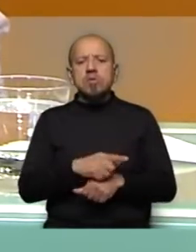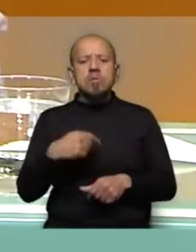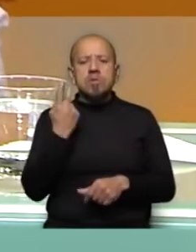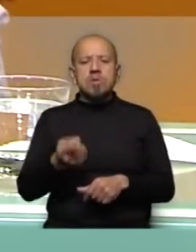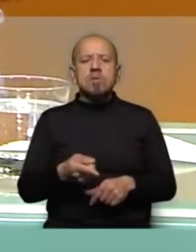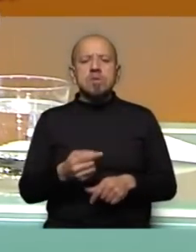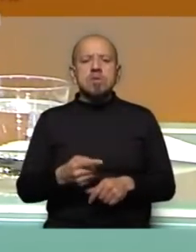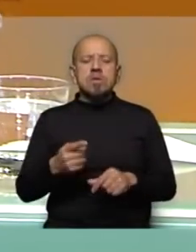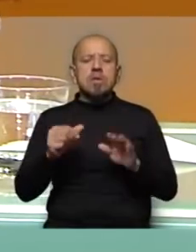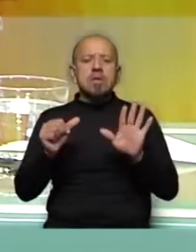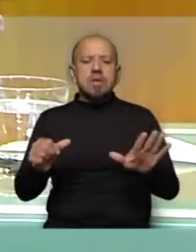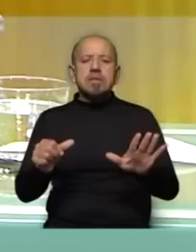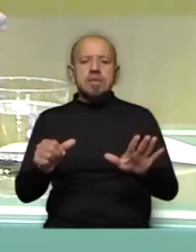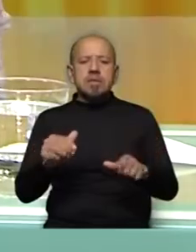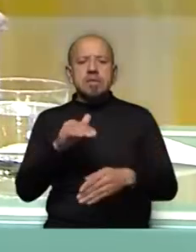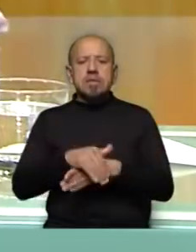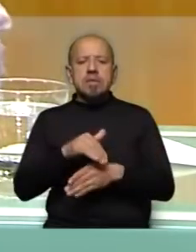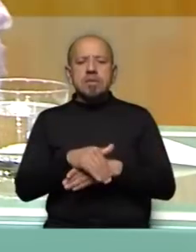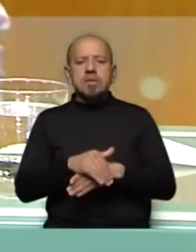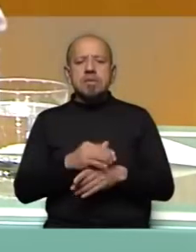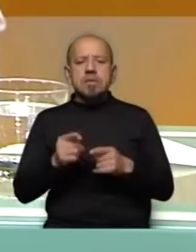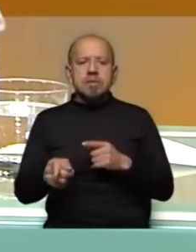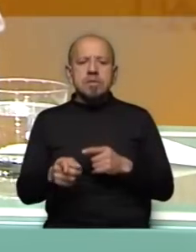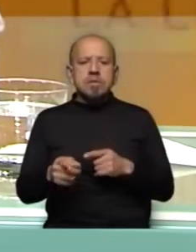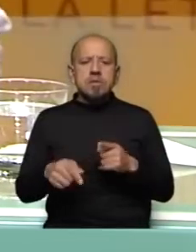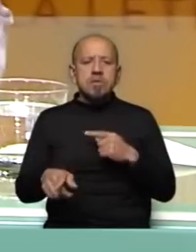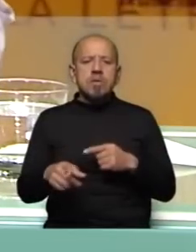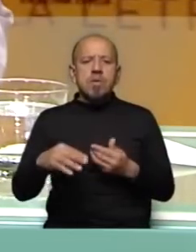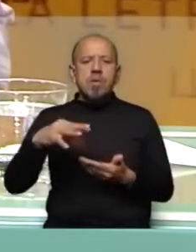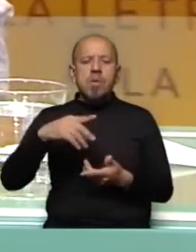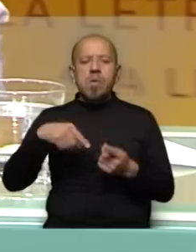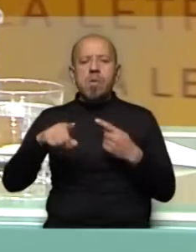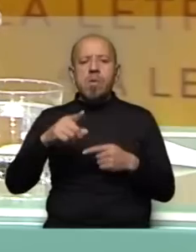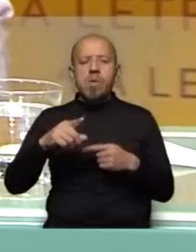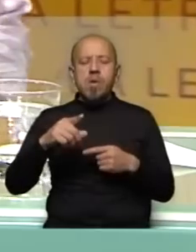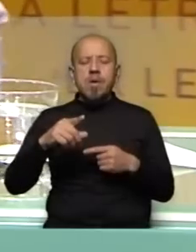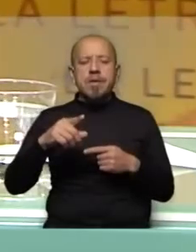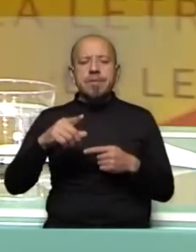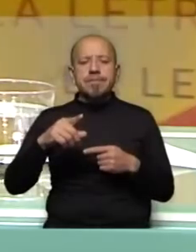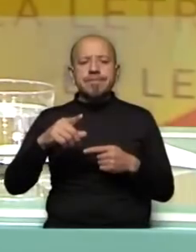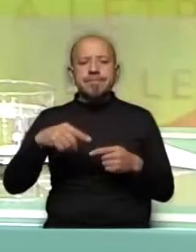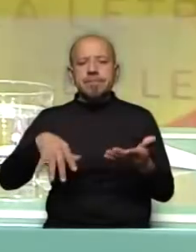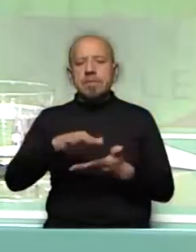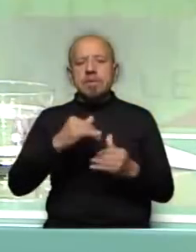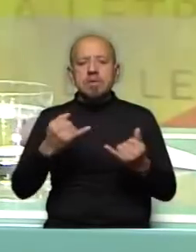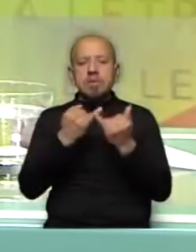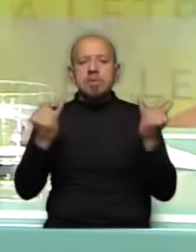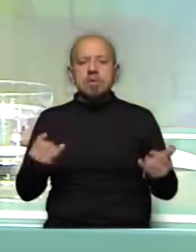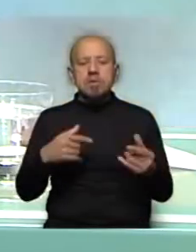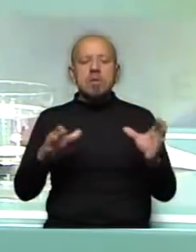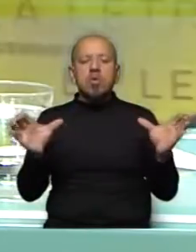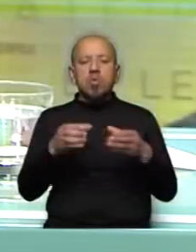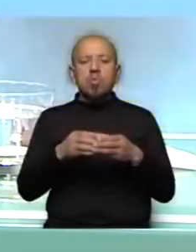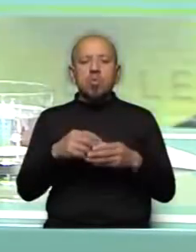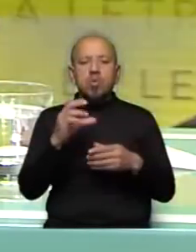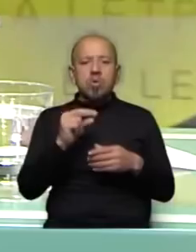a las 18 horas en la plaza cancha Y va a ir hasta la torre ejecutiva y en la plaza Independencia el colectivo la viid vale. ui se